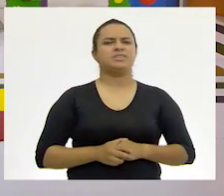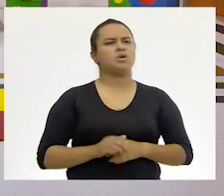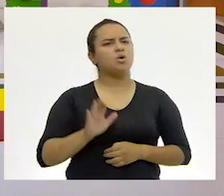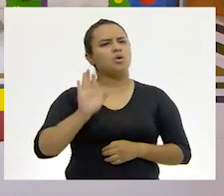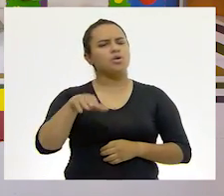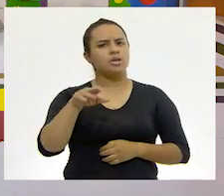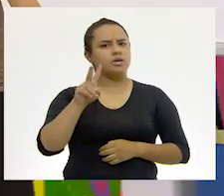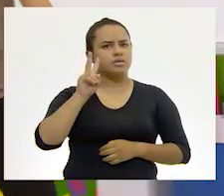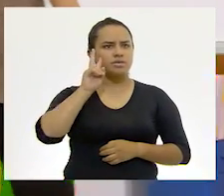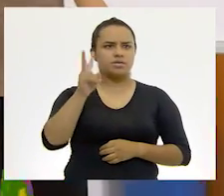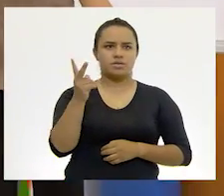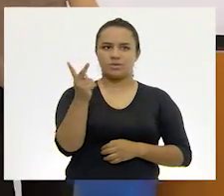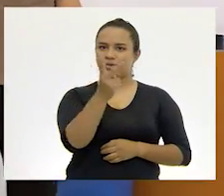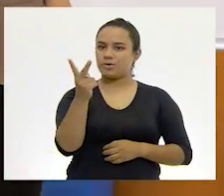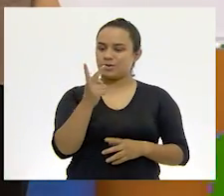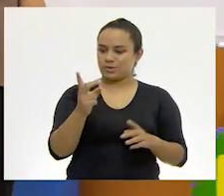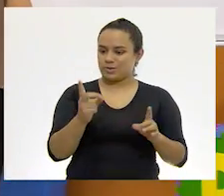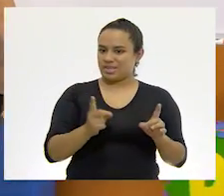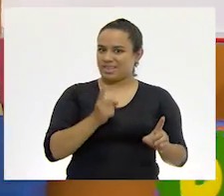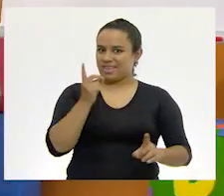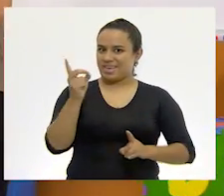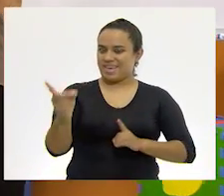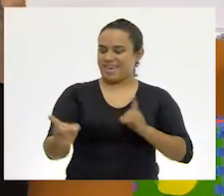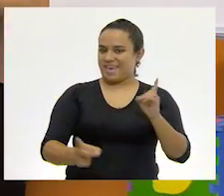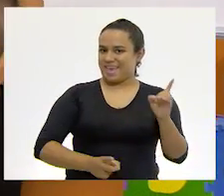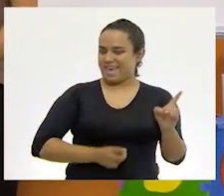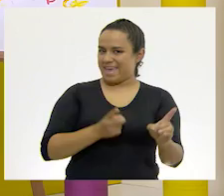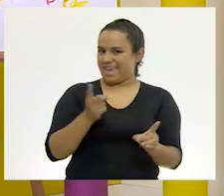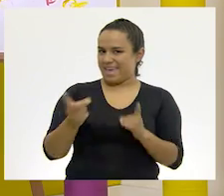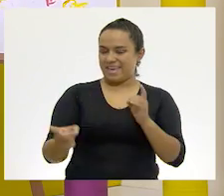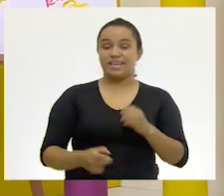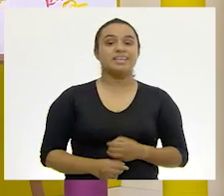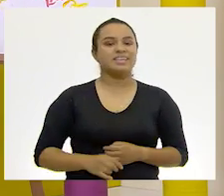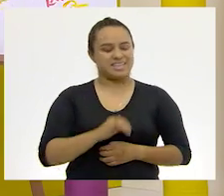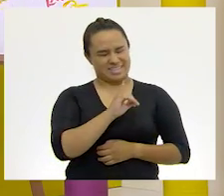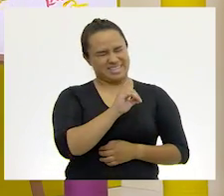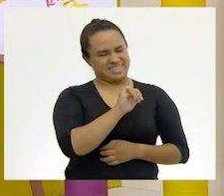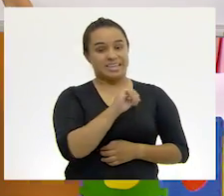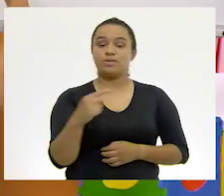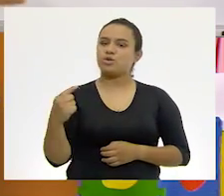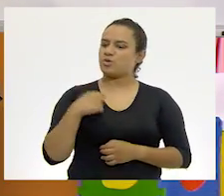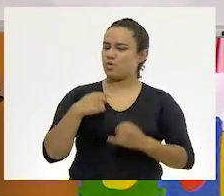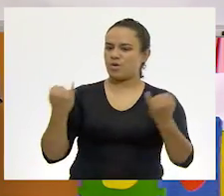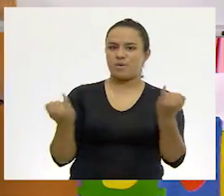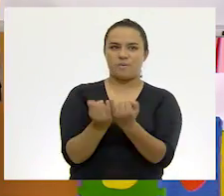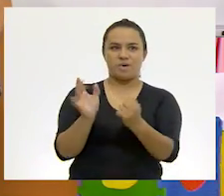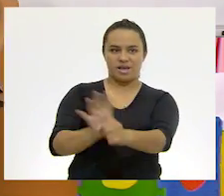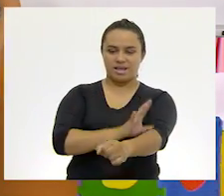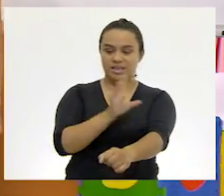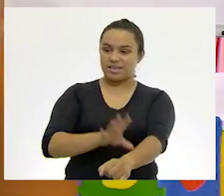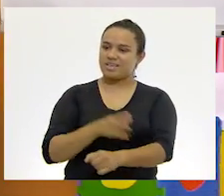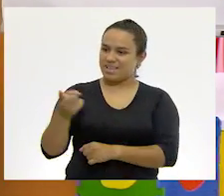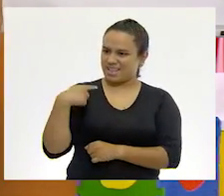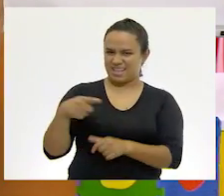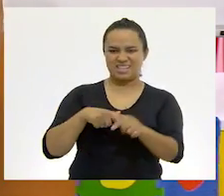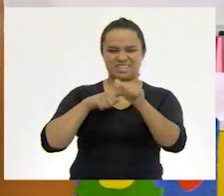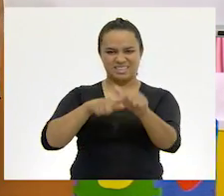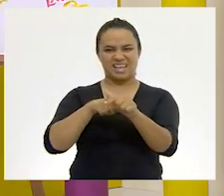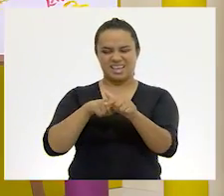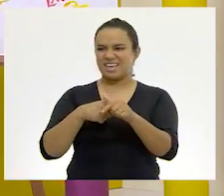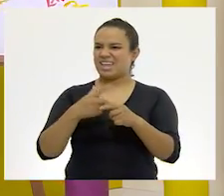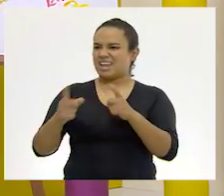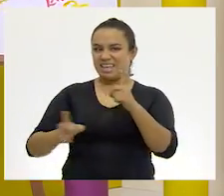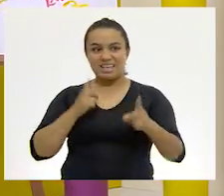Oye, pues vi que estaban divertidísimos. Sí, sí, la verdad. Pues vengo con toda la energía para que continuemos divirtiéndonos. ¿Qué te parece?